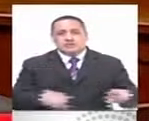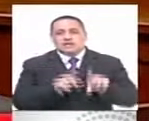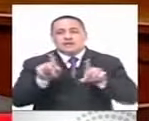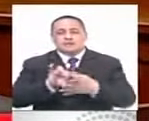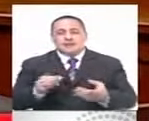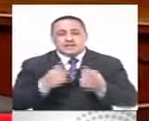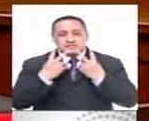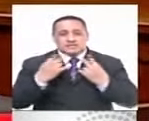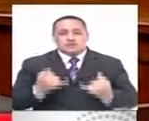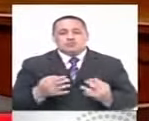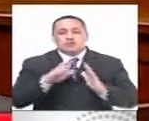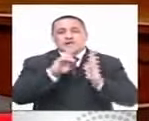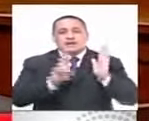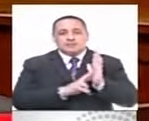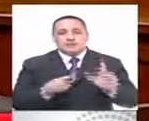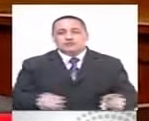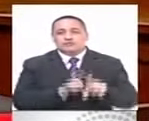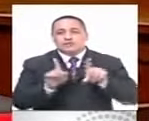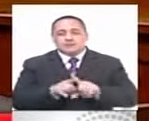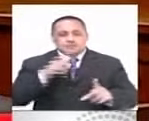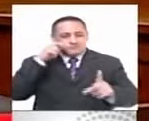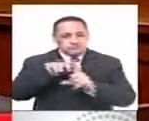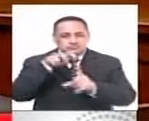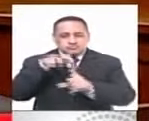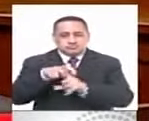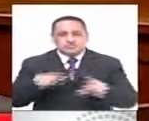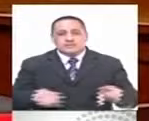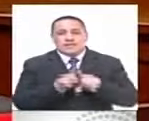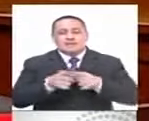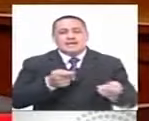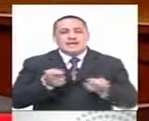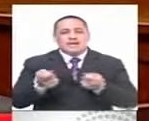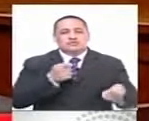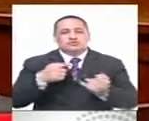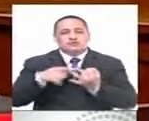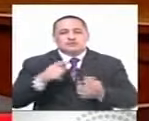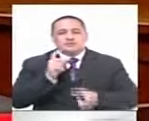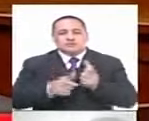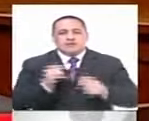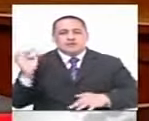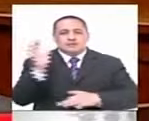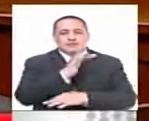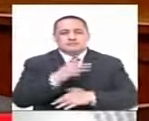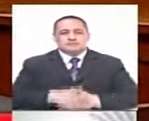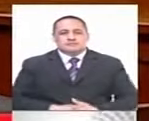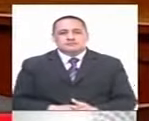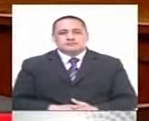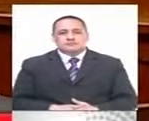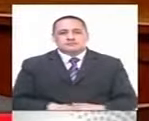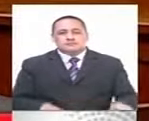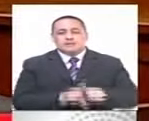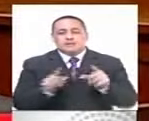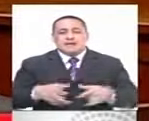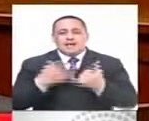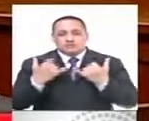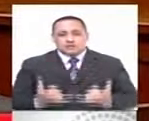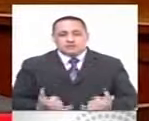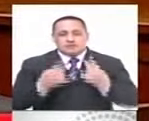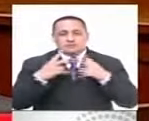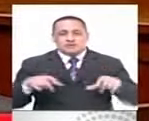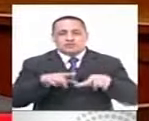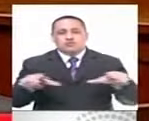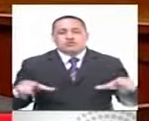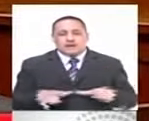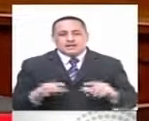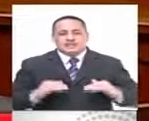así como el Reglamento para la Identificación y Gestión de los Pasivos Ambientales. Actualizaremos el estándar